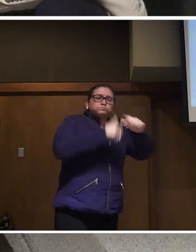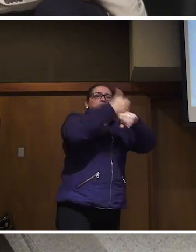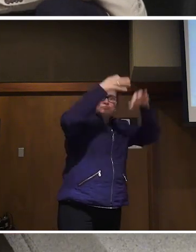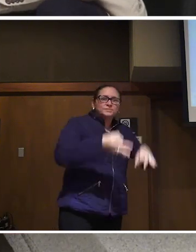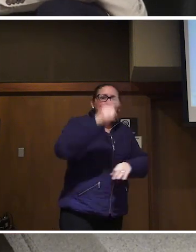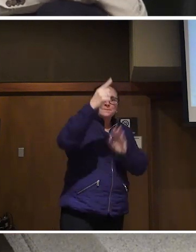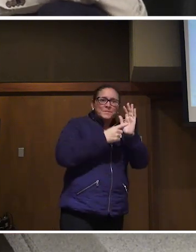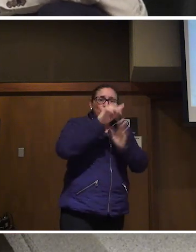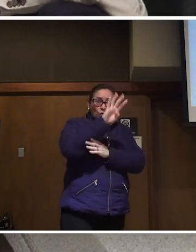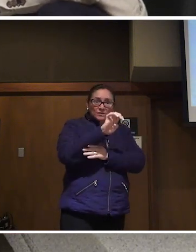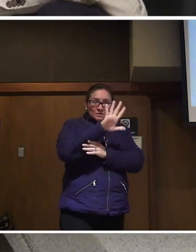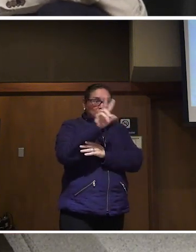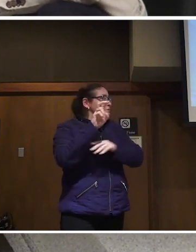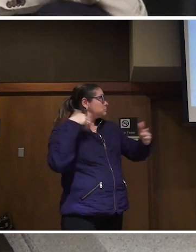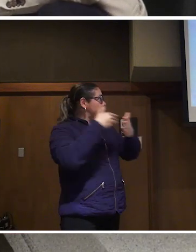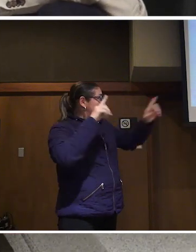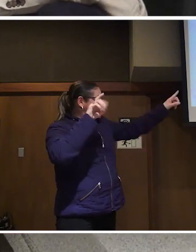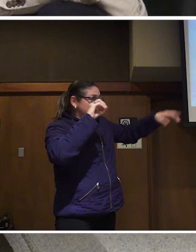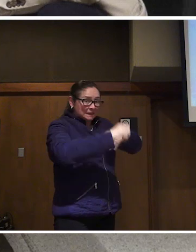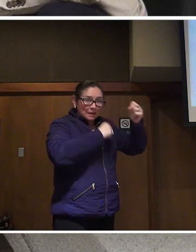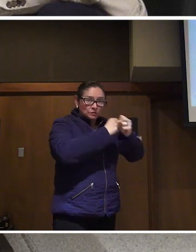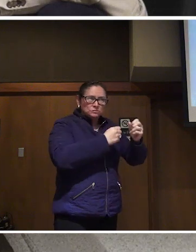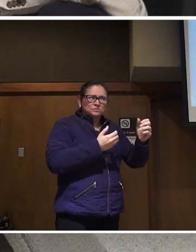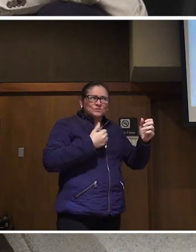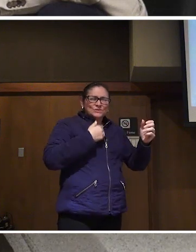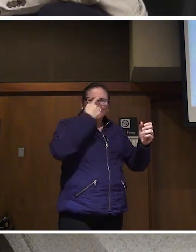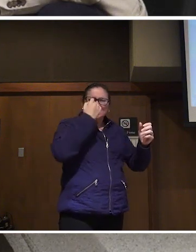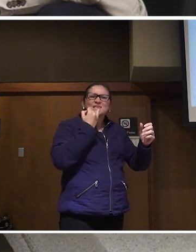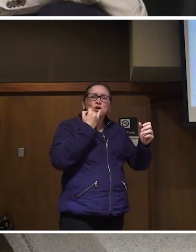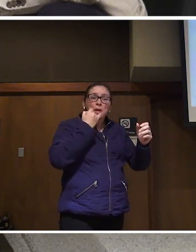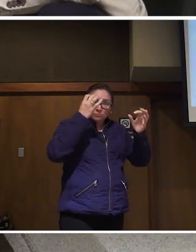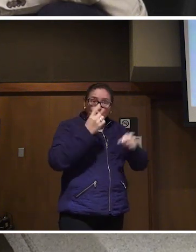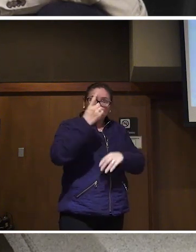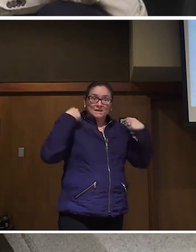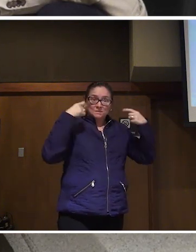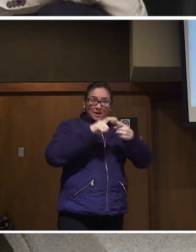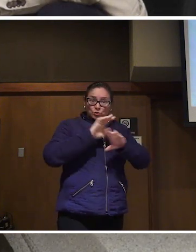por ejemplo, en los años 1945, 1947, por ejemplo.